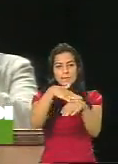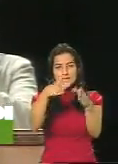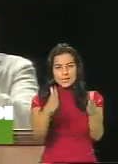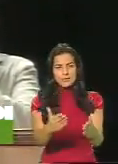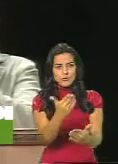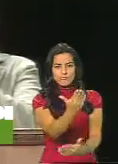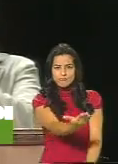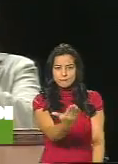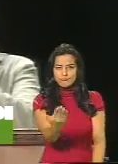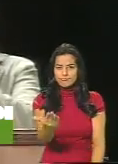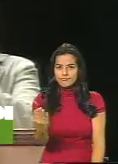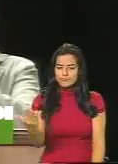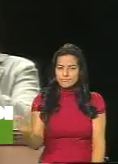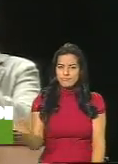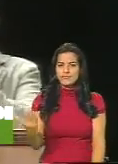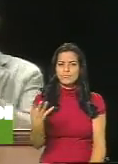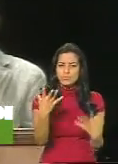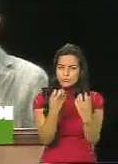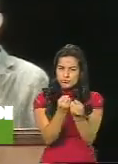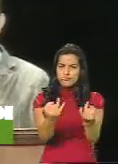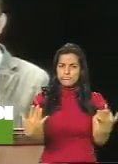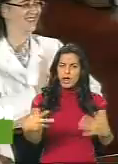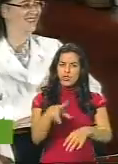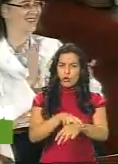doctora Isabel,